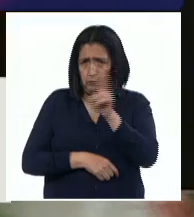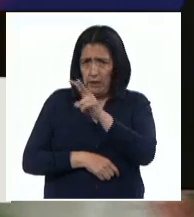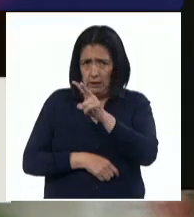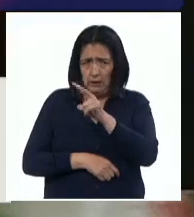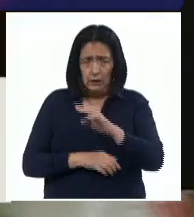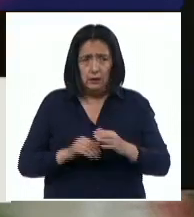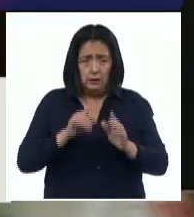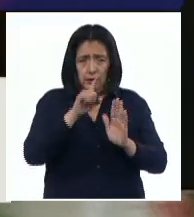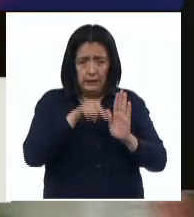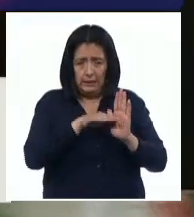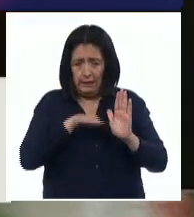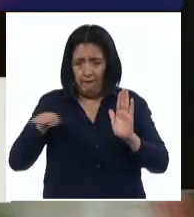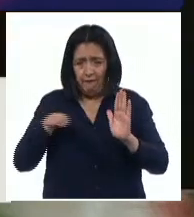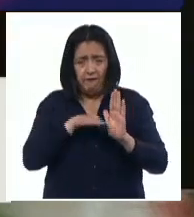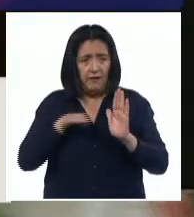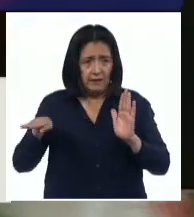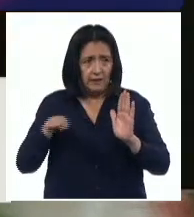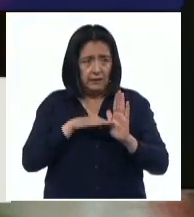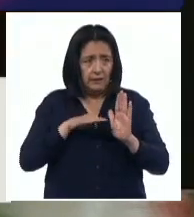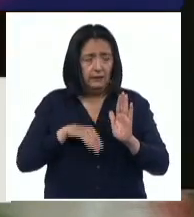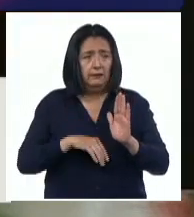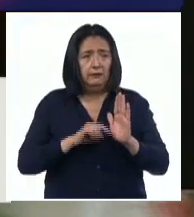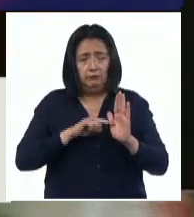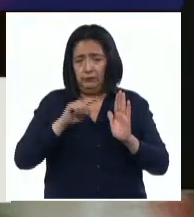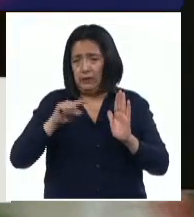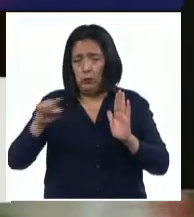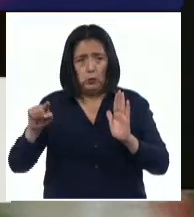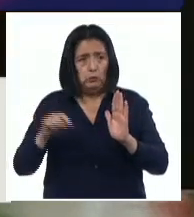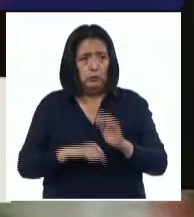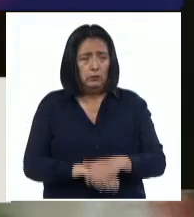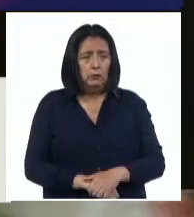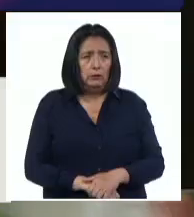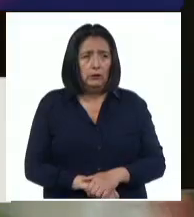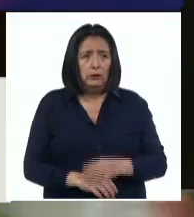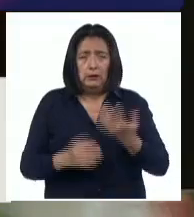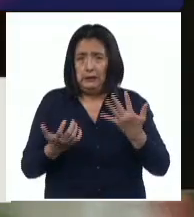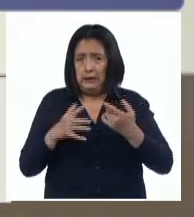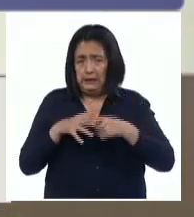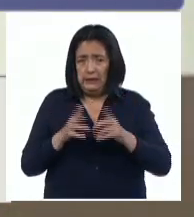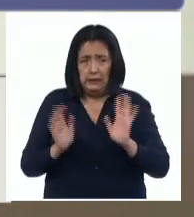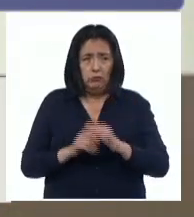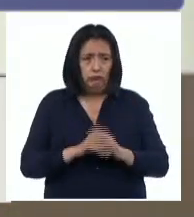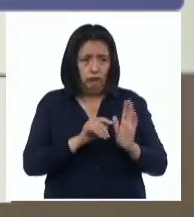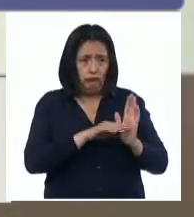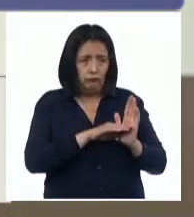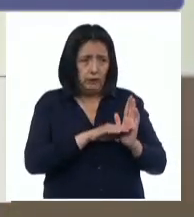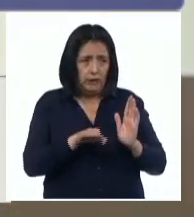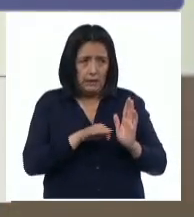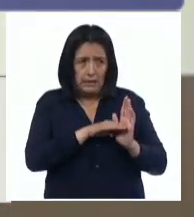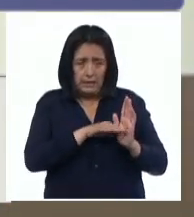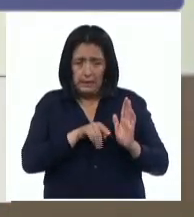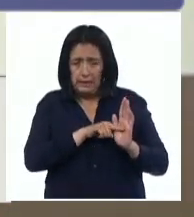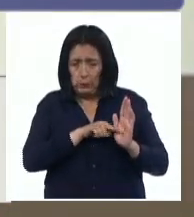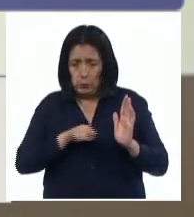base de la curva, es que al inicio, es decir, en los